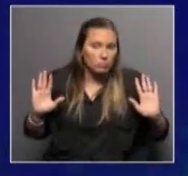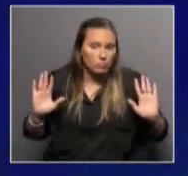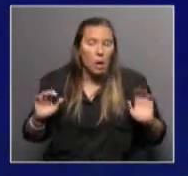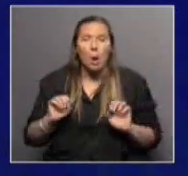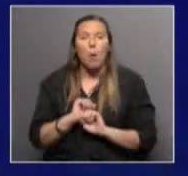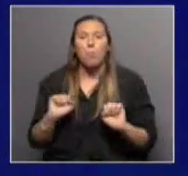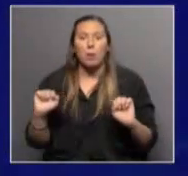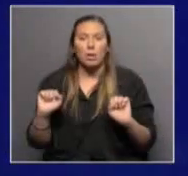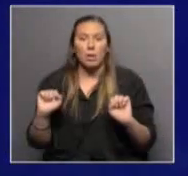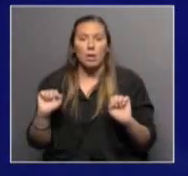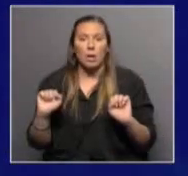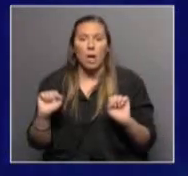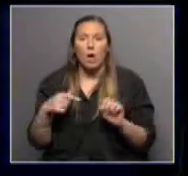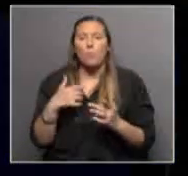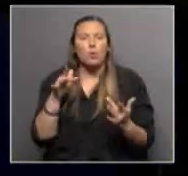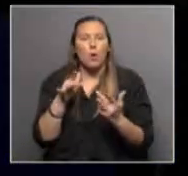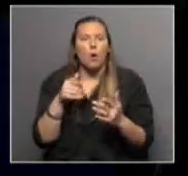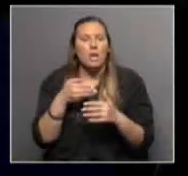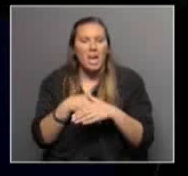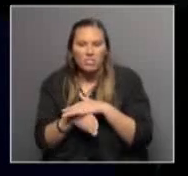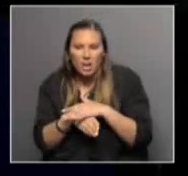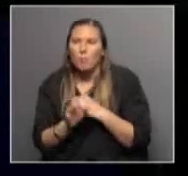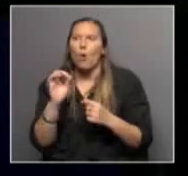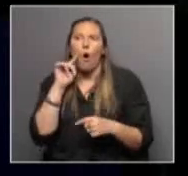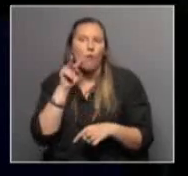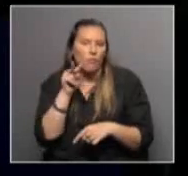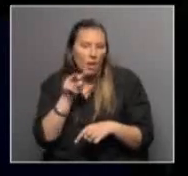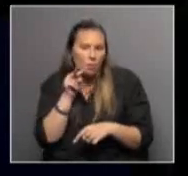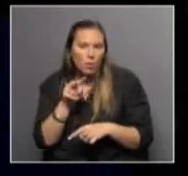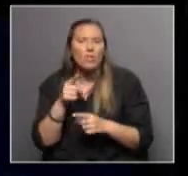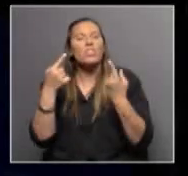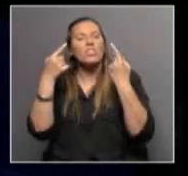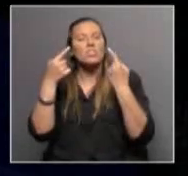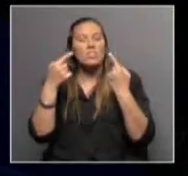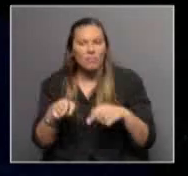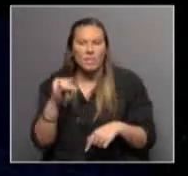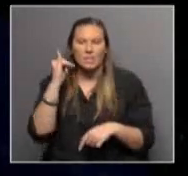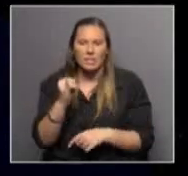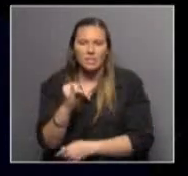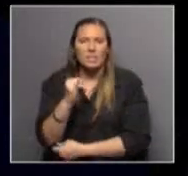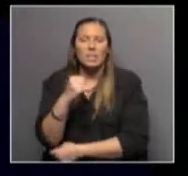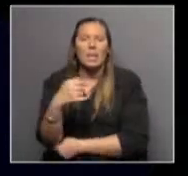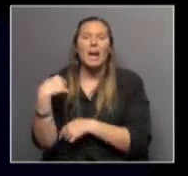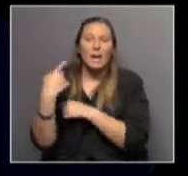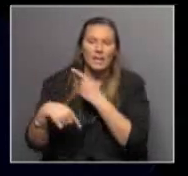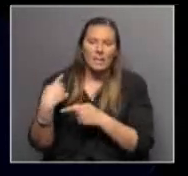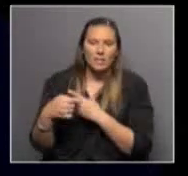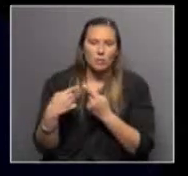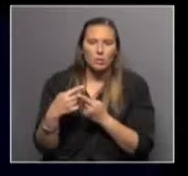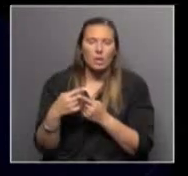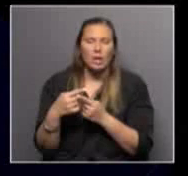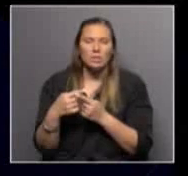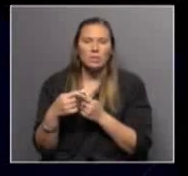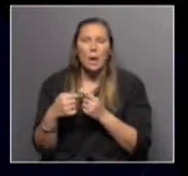repente no no tenemos un uso tan intenso o no vamos tanto una diferencia que se nota de punto de vista generacional es en la intensidad del uso